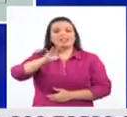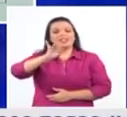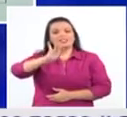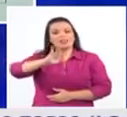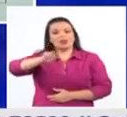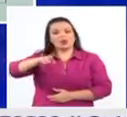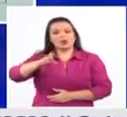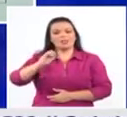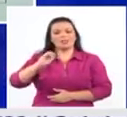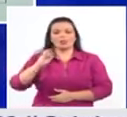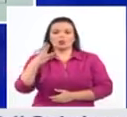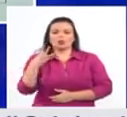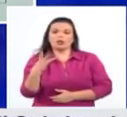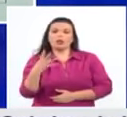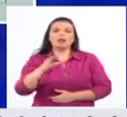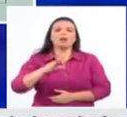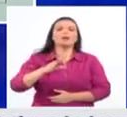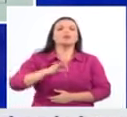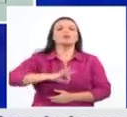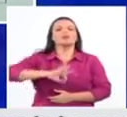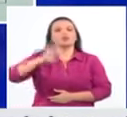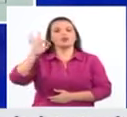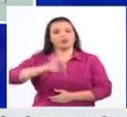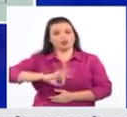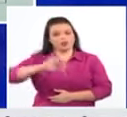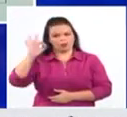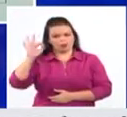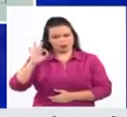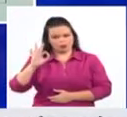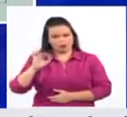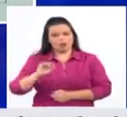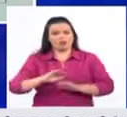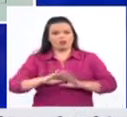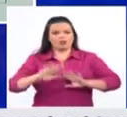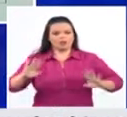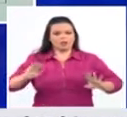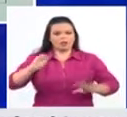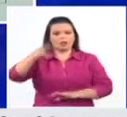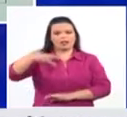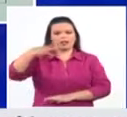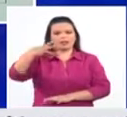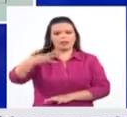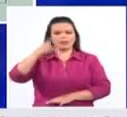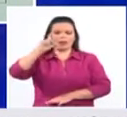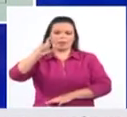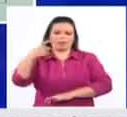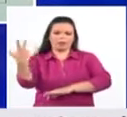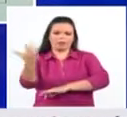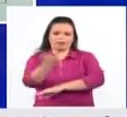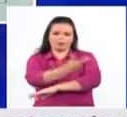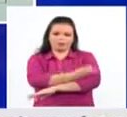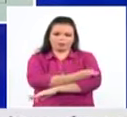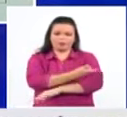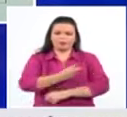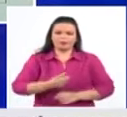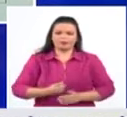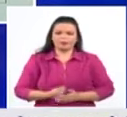37,03 personas que en Cuba han recibido la tercera dosis de